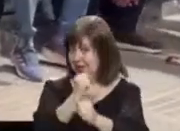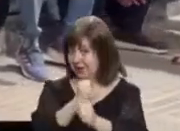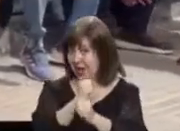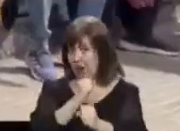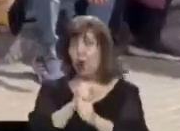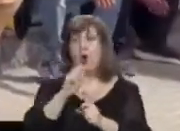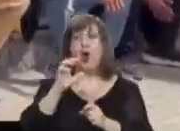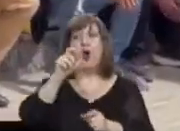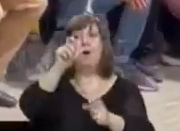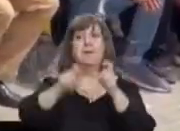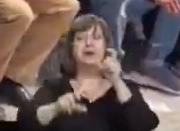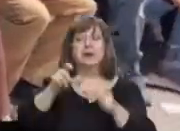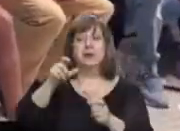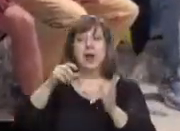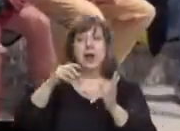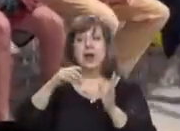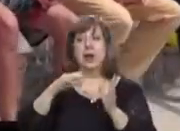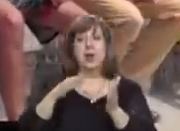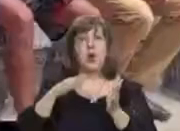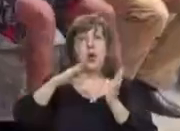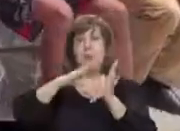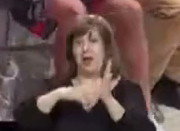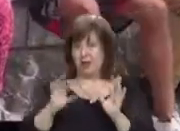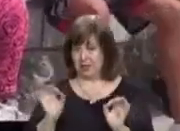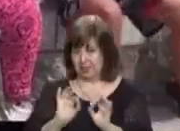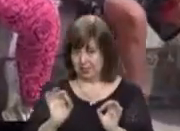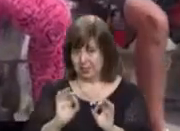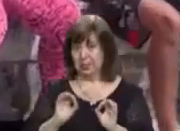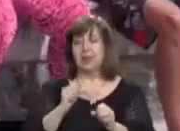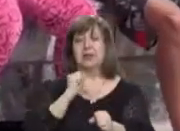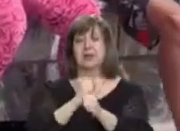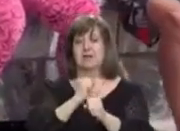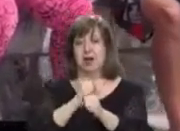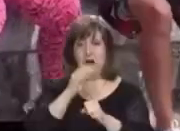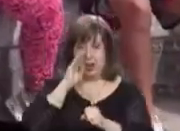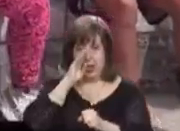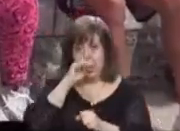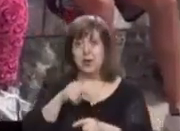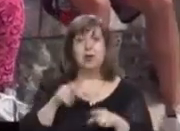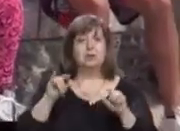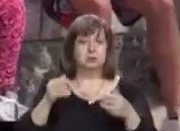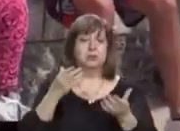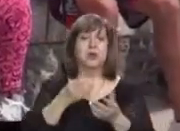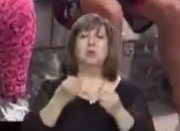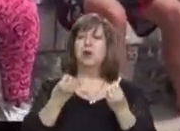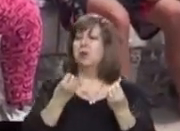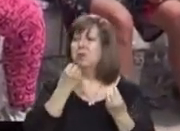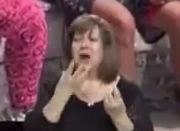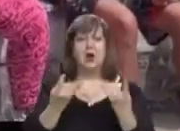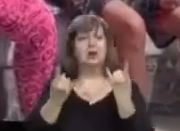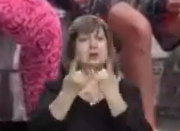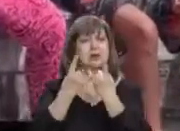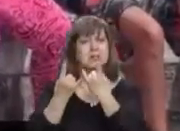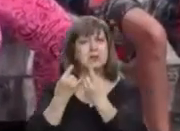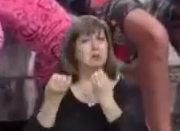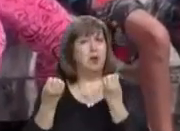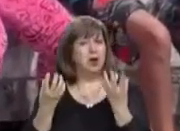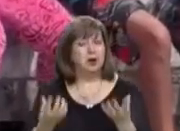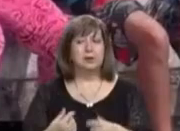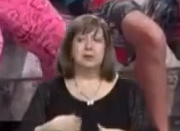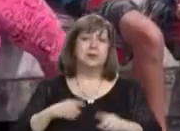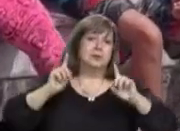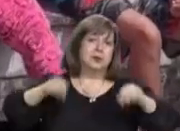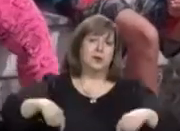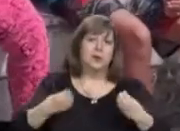trabajan informalmente. ¿Y qué es lo que les pasa? ¿Por qué no pueden hacer la gestión de manera virtual? Porque muchos no tienen